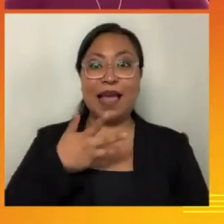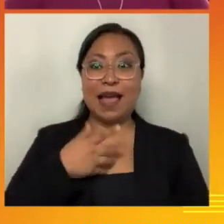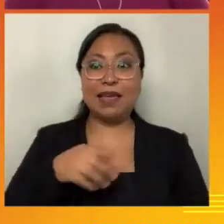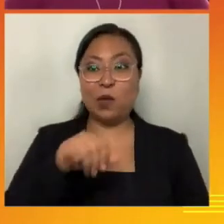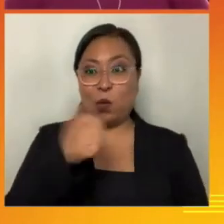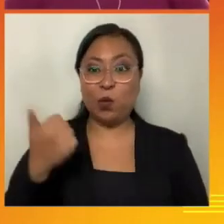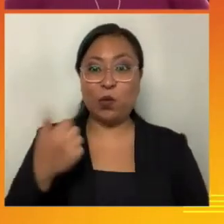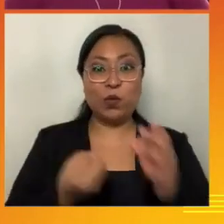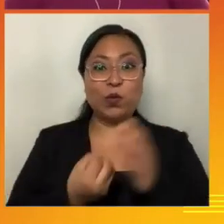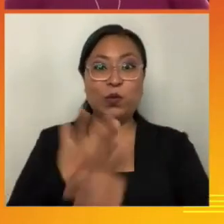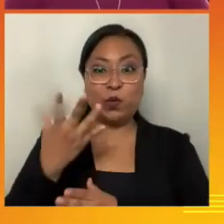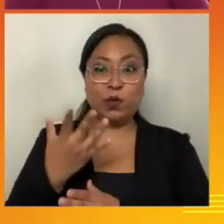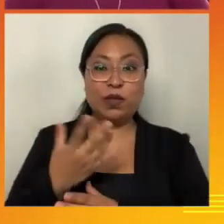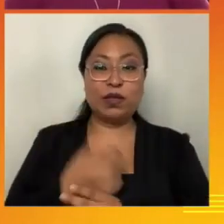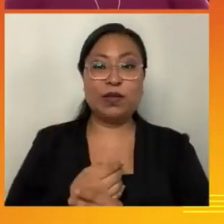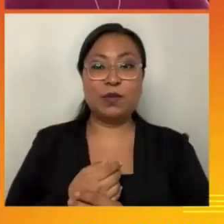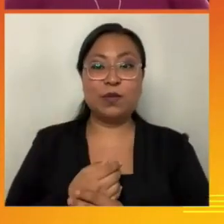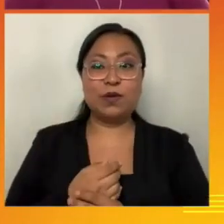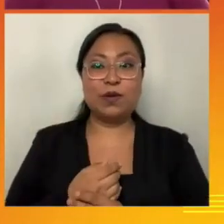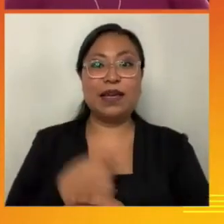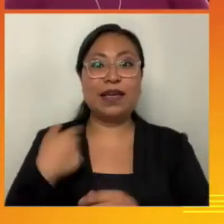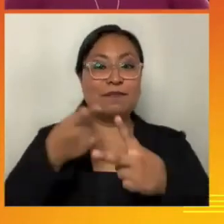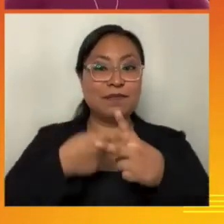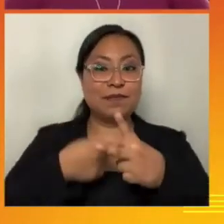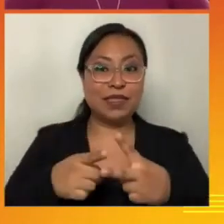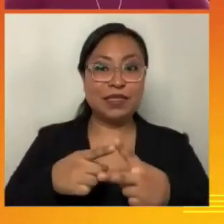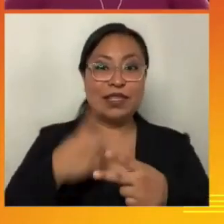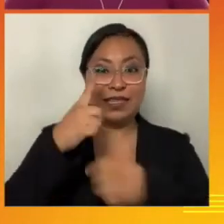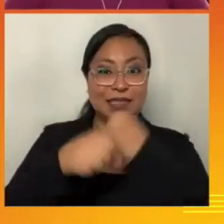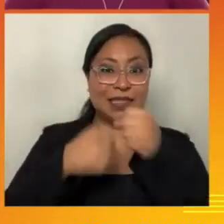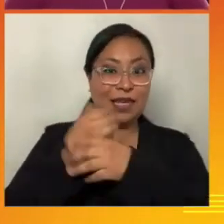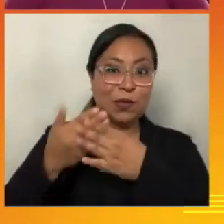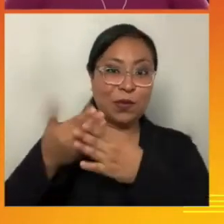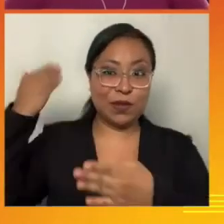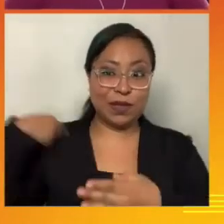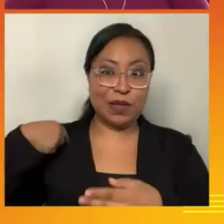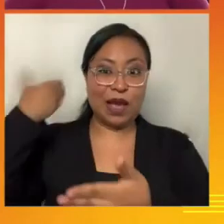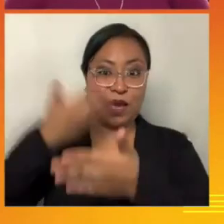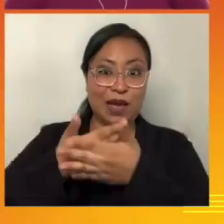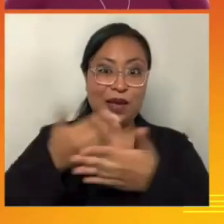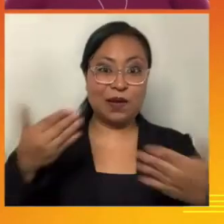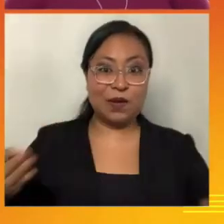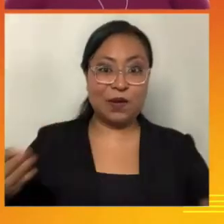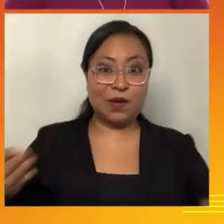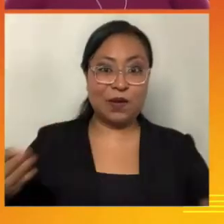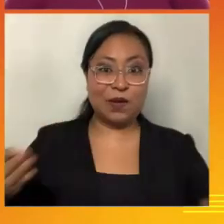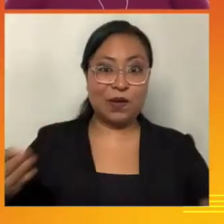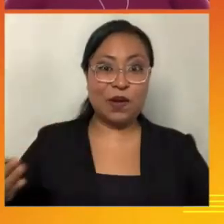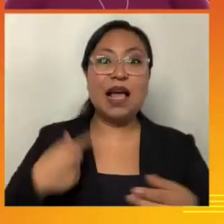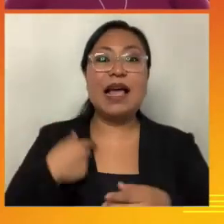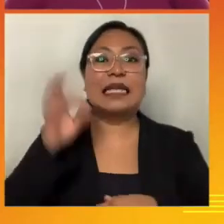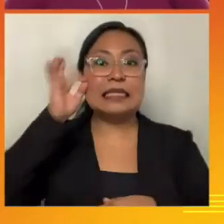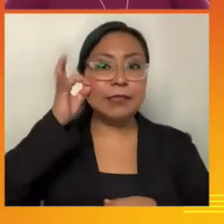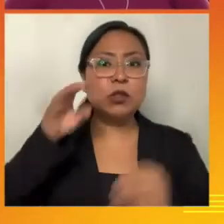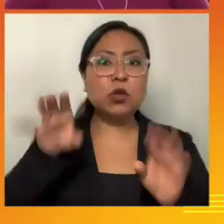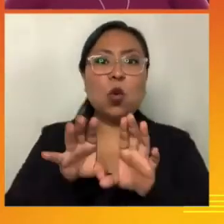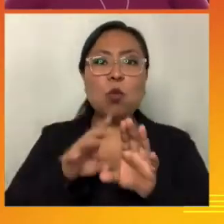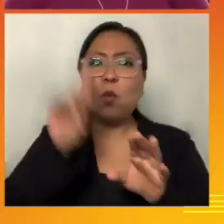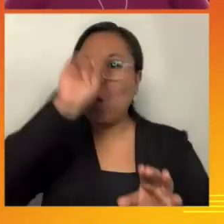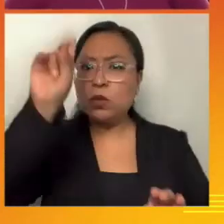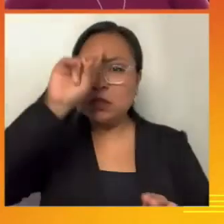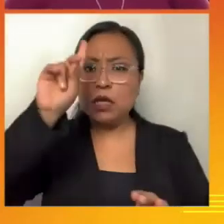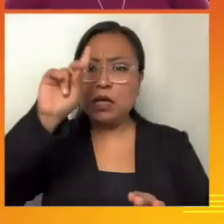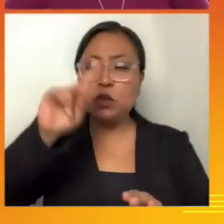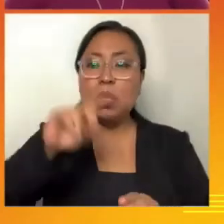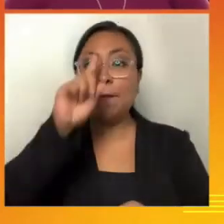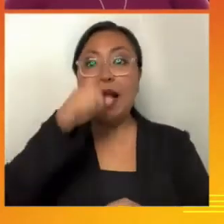pasado, igualmente comenzamos con esta parte del programa, que es un servicio de consultorías, implementaciones y soportes